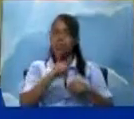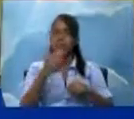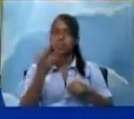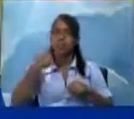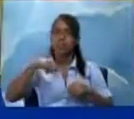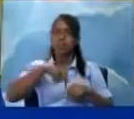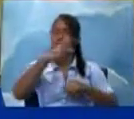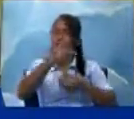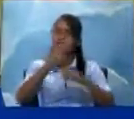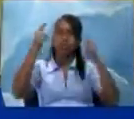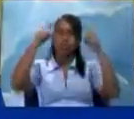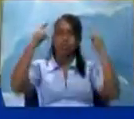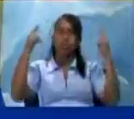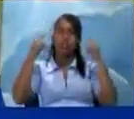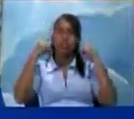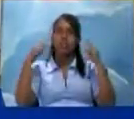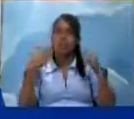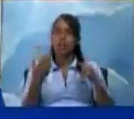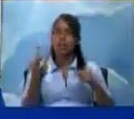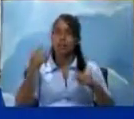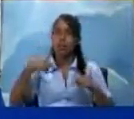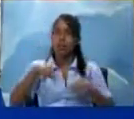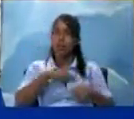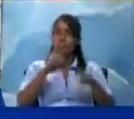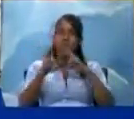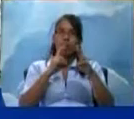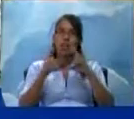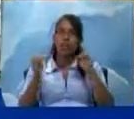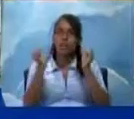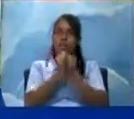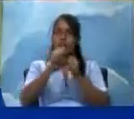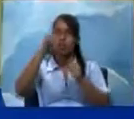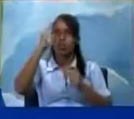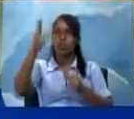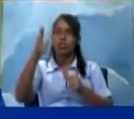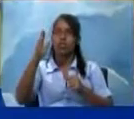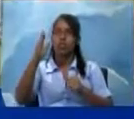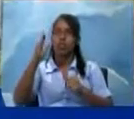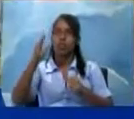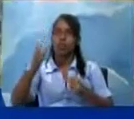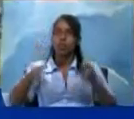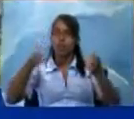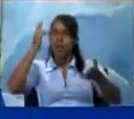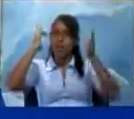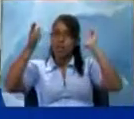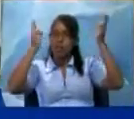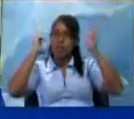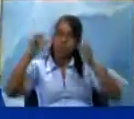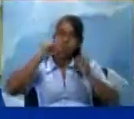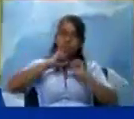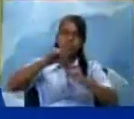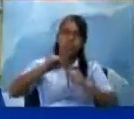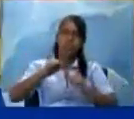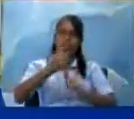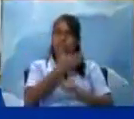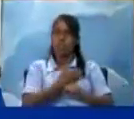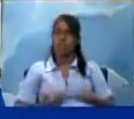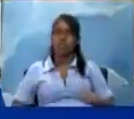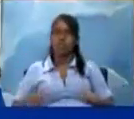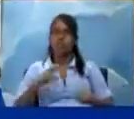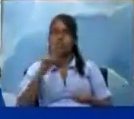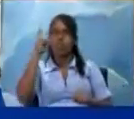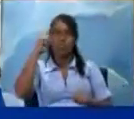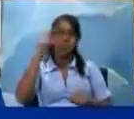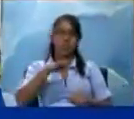que nos da conciencia, que nos relaciona con Dios. El burro le da una patada al dueño y no sabe que